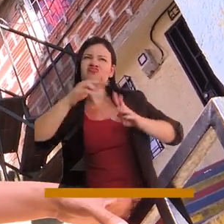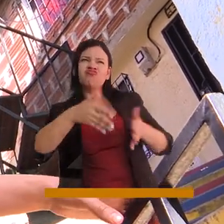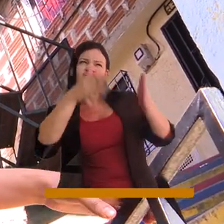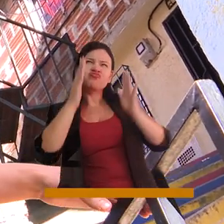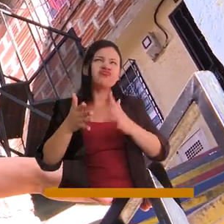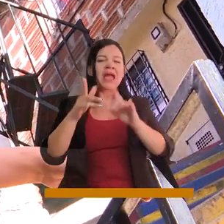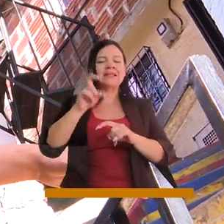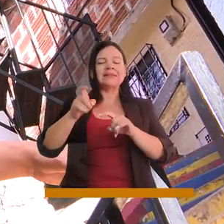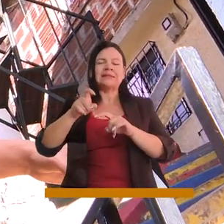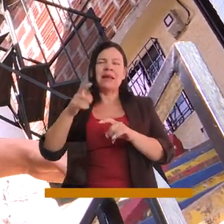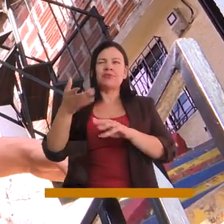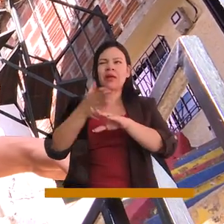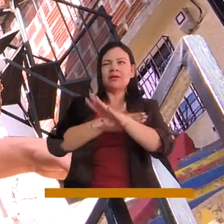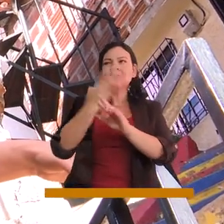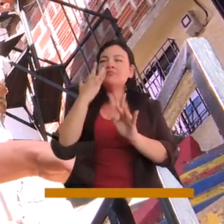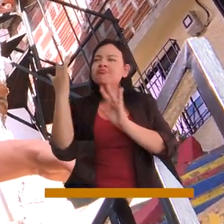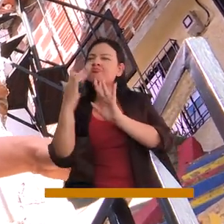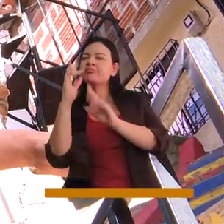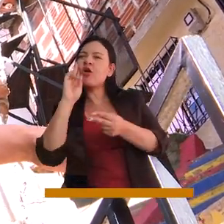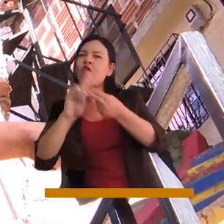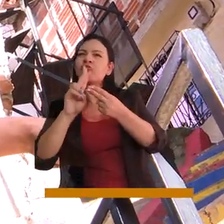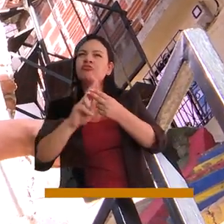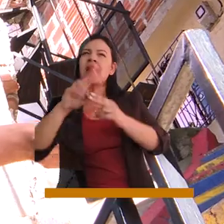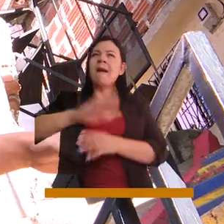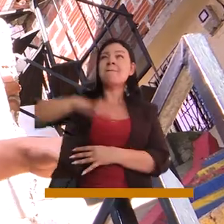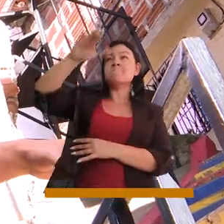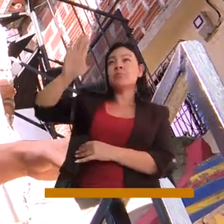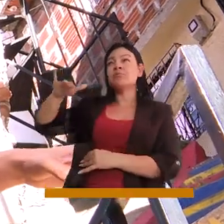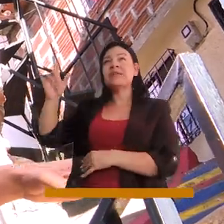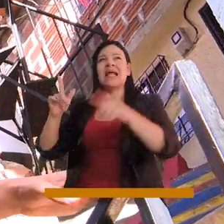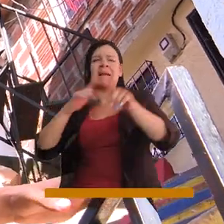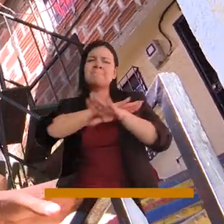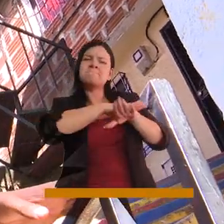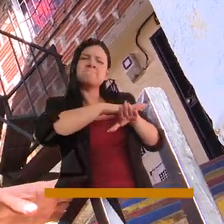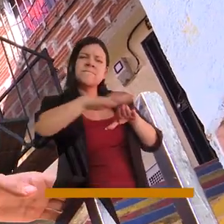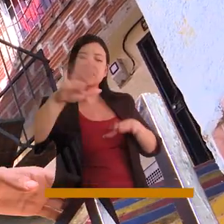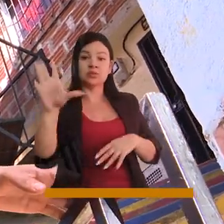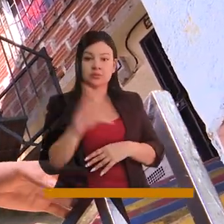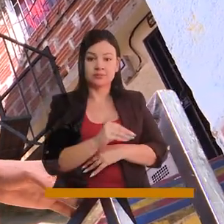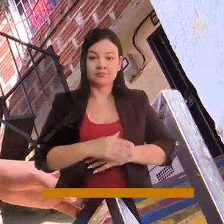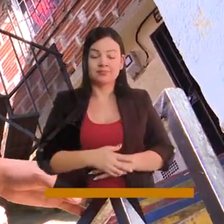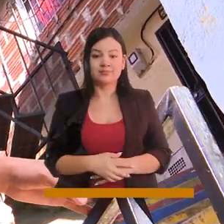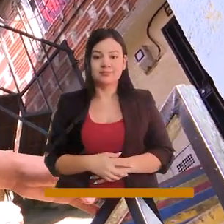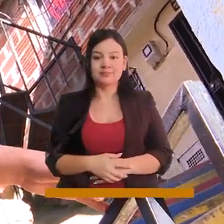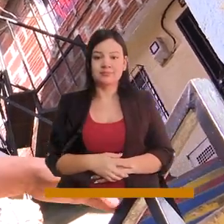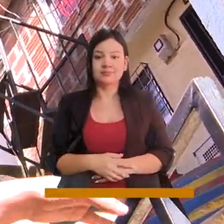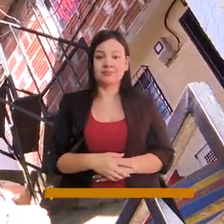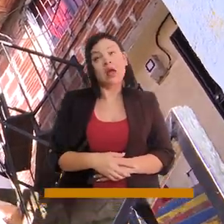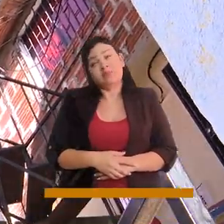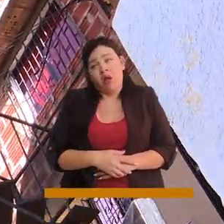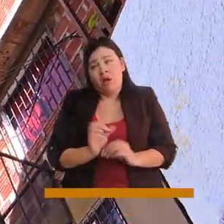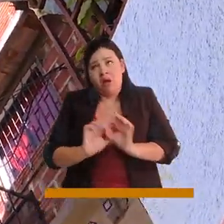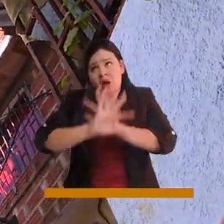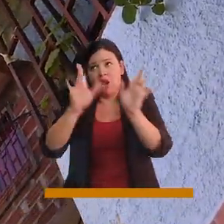intereses de la gente debe conocer todos los callejones todas las montañas todos los filos toda la llanura el turismo ha